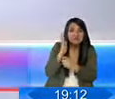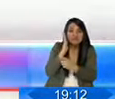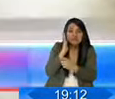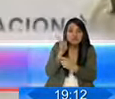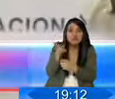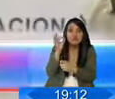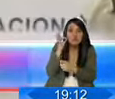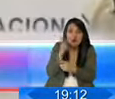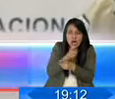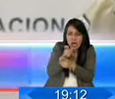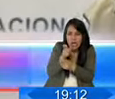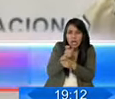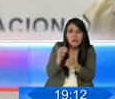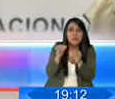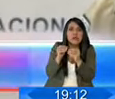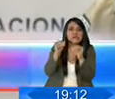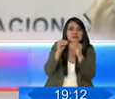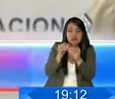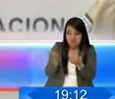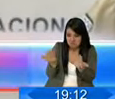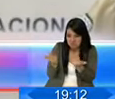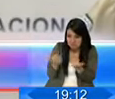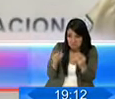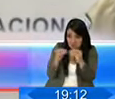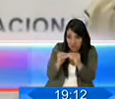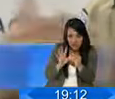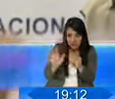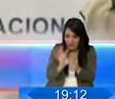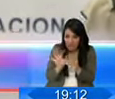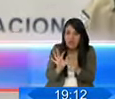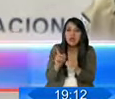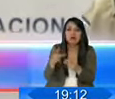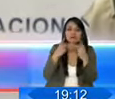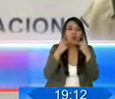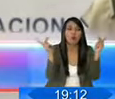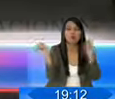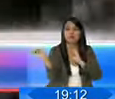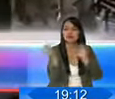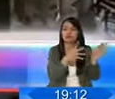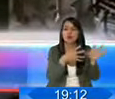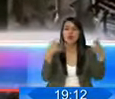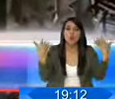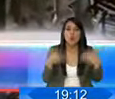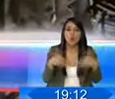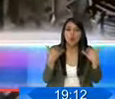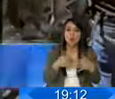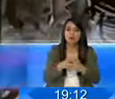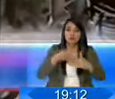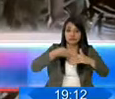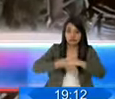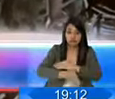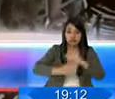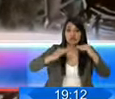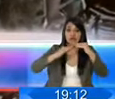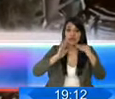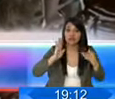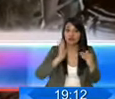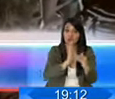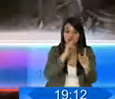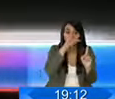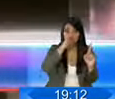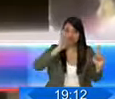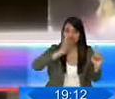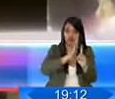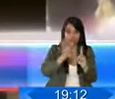adolescentes. Pidiendo más imágenes, que si no le da más imágenes, iba a publicar esas imágenes. En un allanamiento realizado al domicilio del